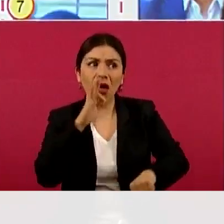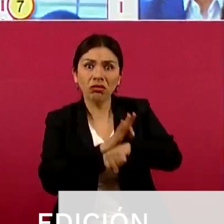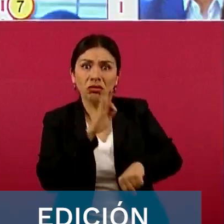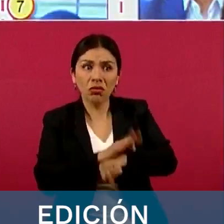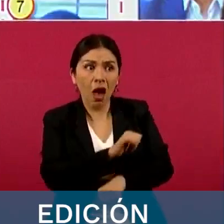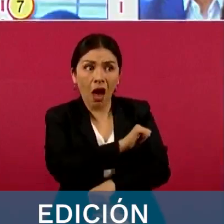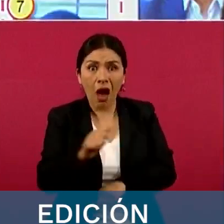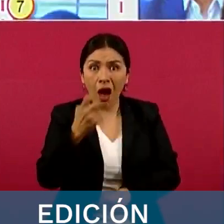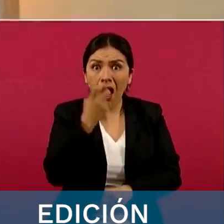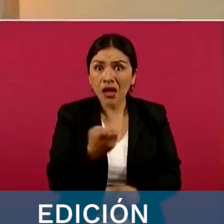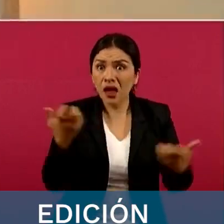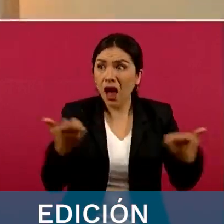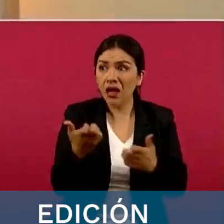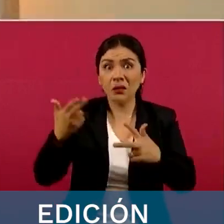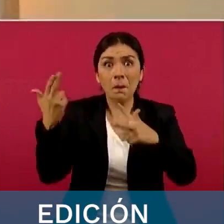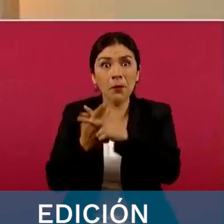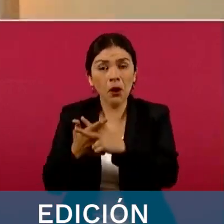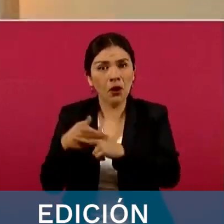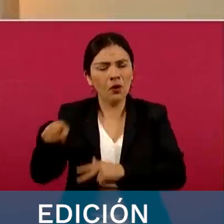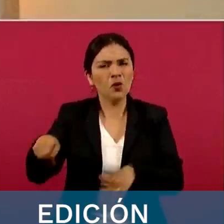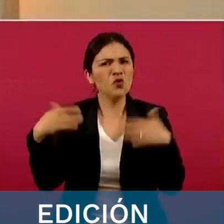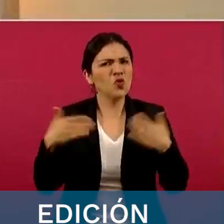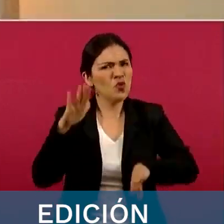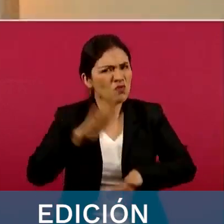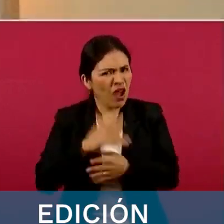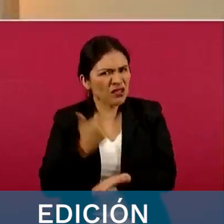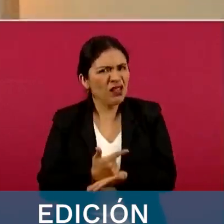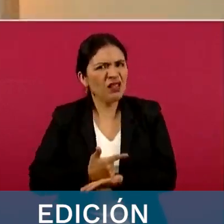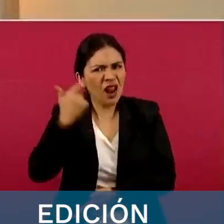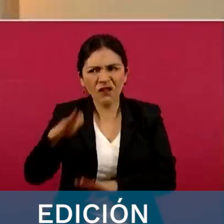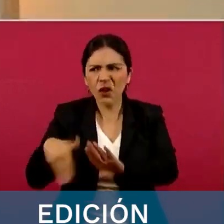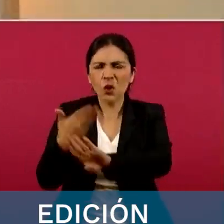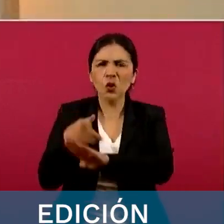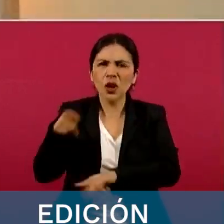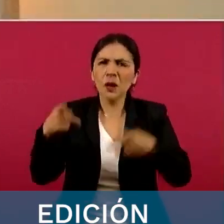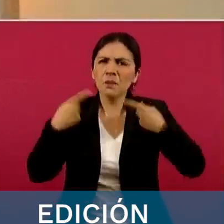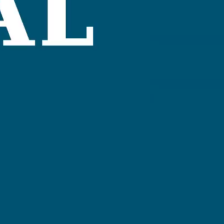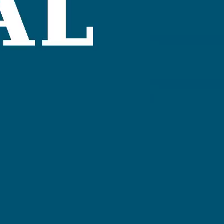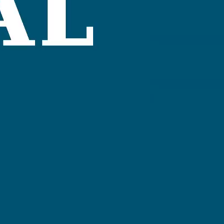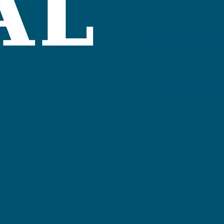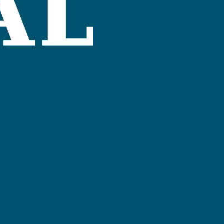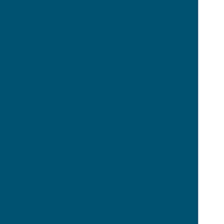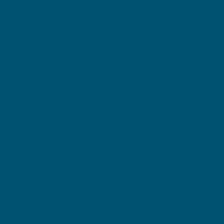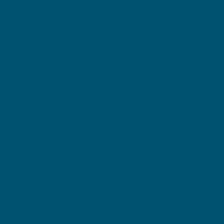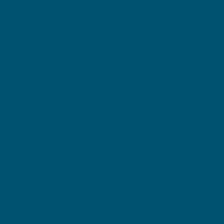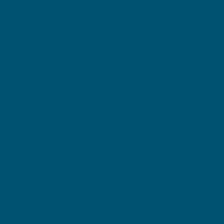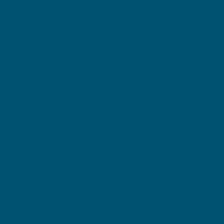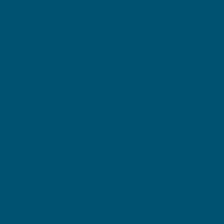se cometen nuestro tipo de eventos de alto impacto en agravio de un juego como era daniel